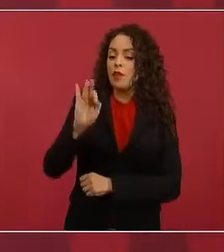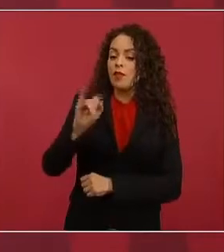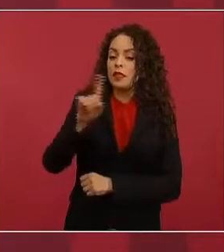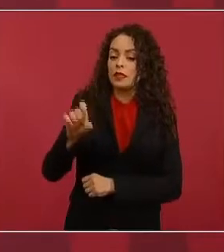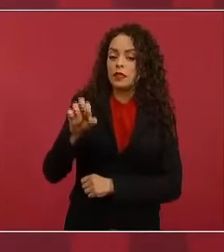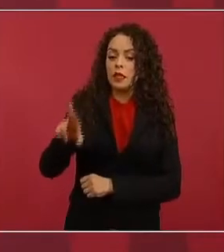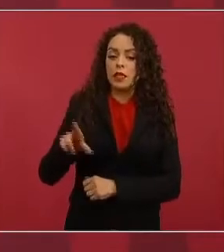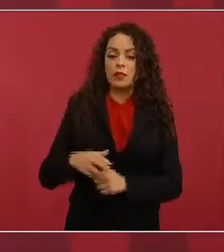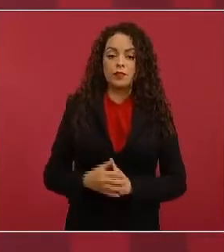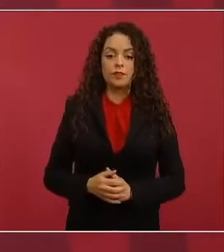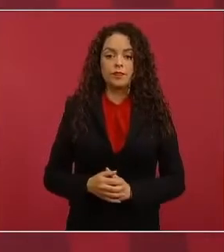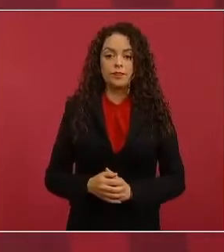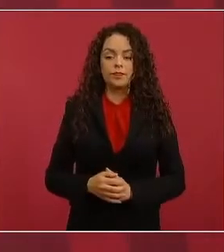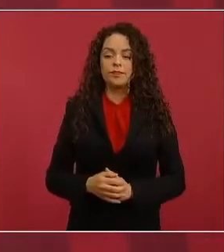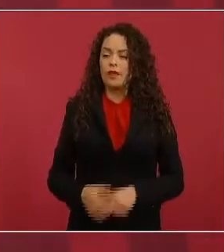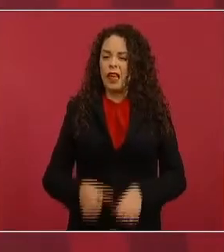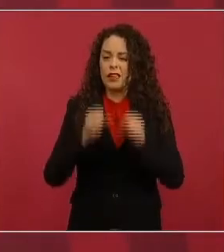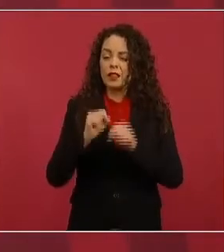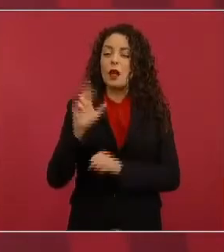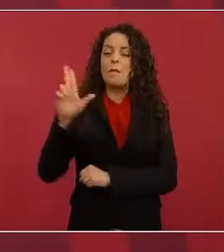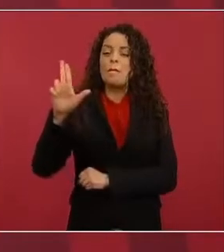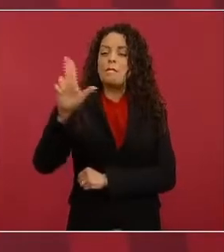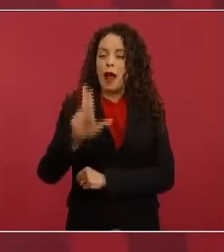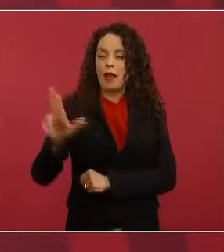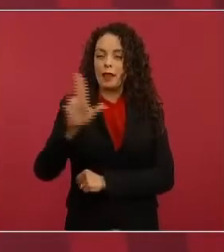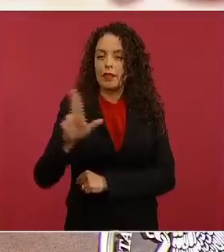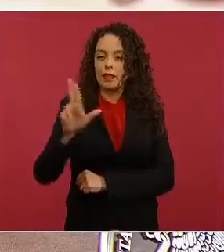El martes, si les parece, para tener